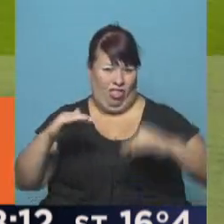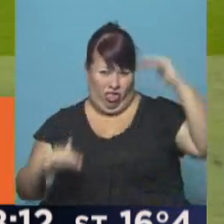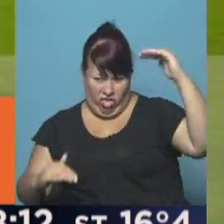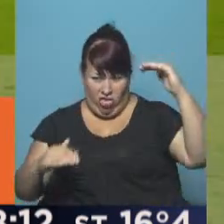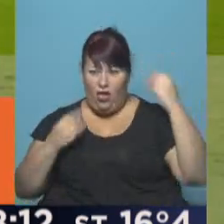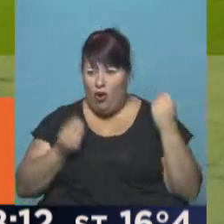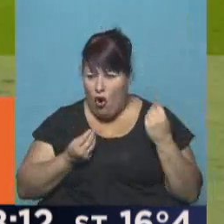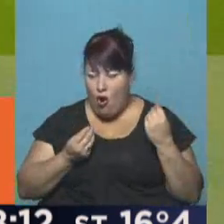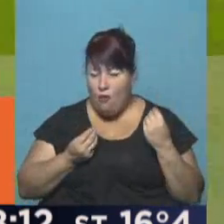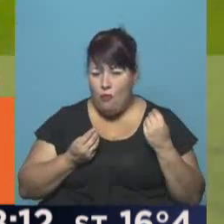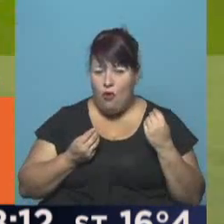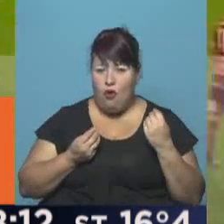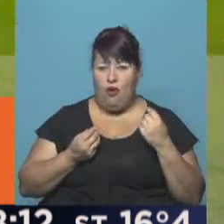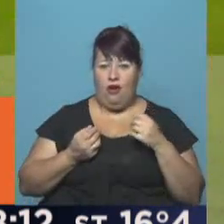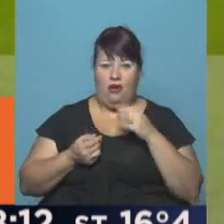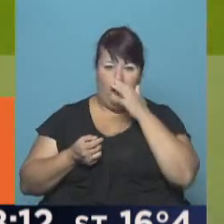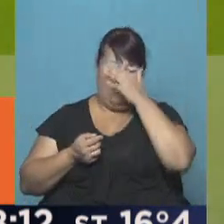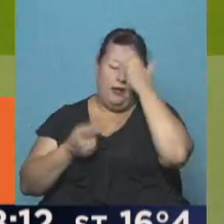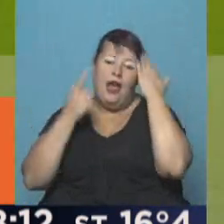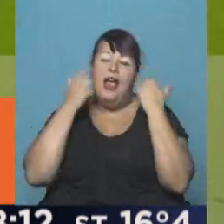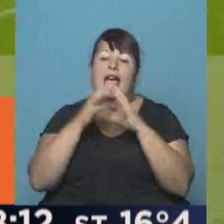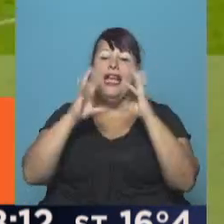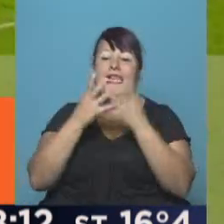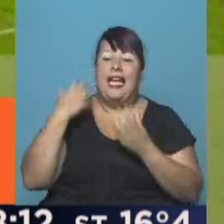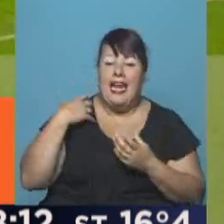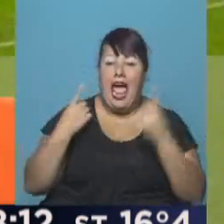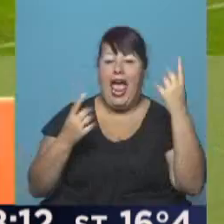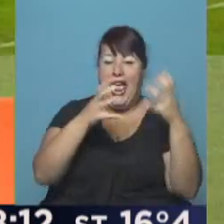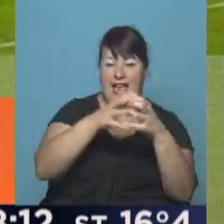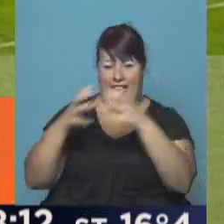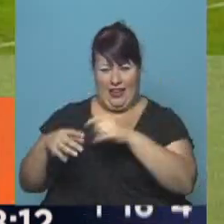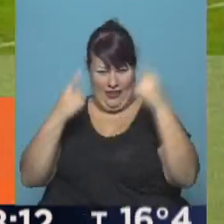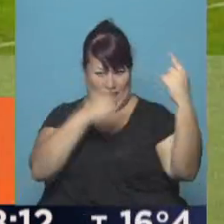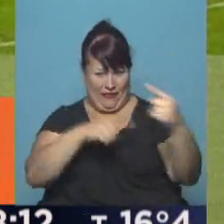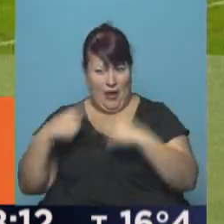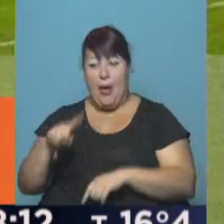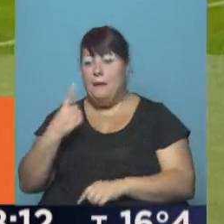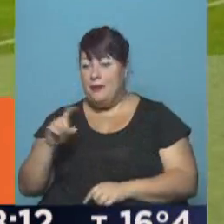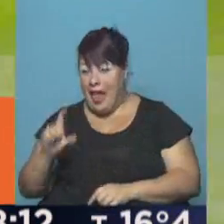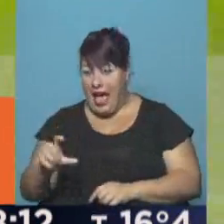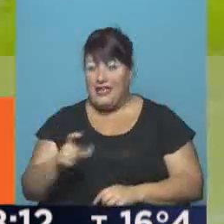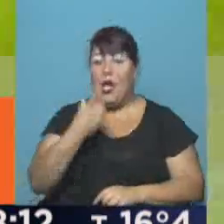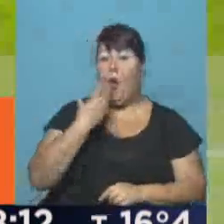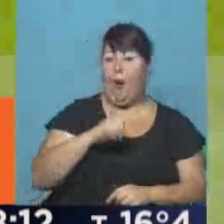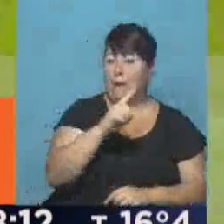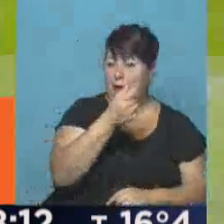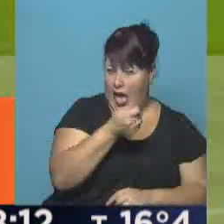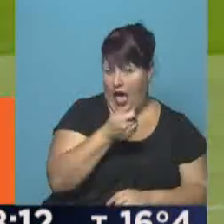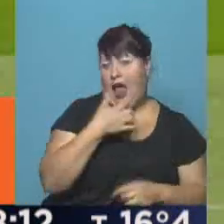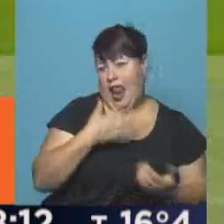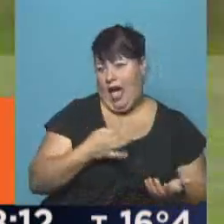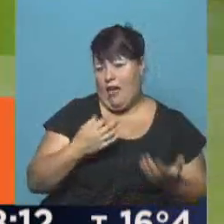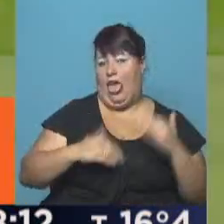el argumento de lo que es la evaluación entre uno y otro equipo. Y un equipo de primera C, Huracán de primera, es verdad,